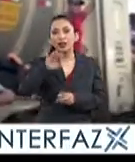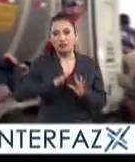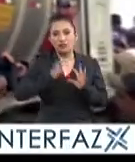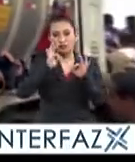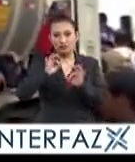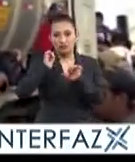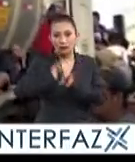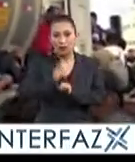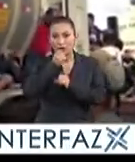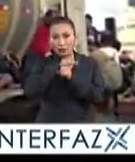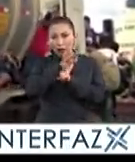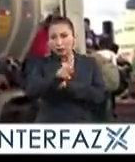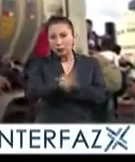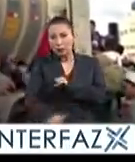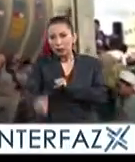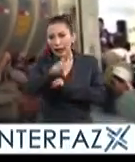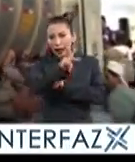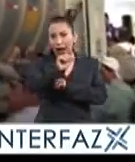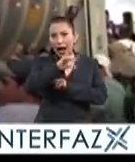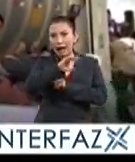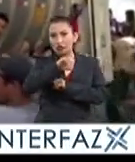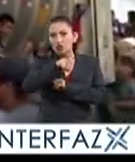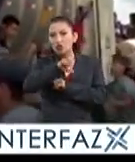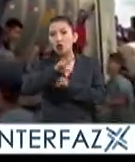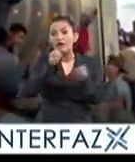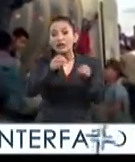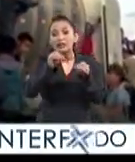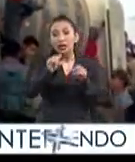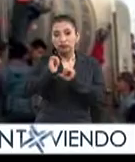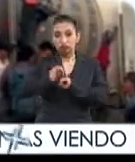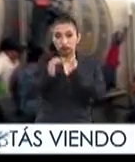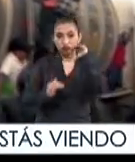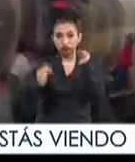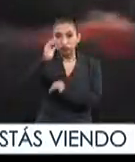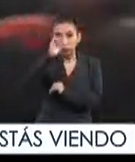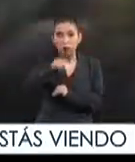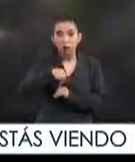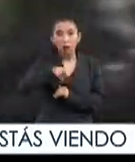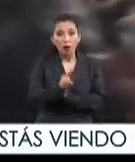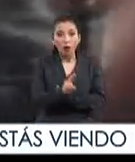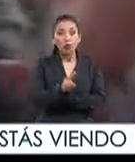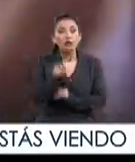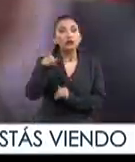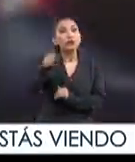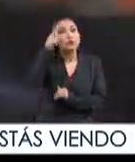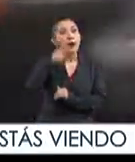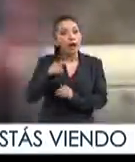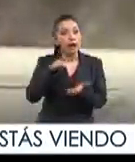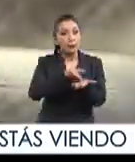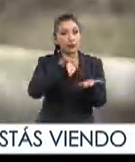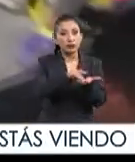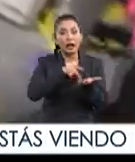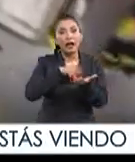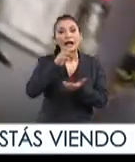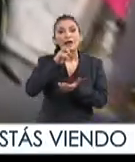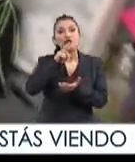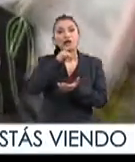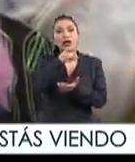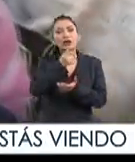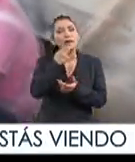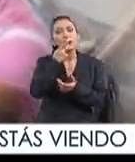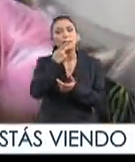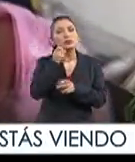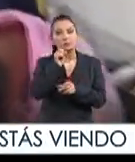oficial regional de Información Pública de la ACNUR, la oficina del Alto Comisionado de las Naciones Unidas para los Refugiados, con quien